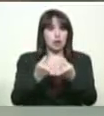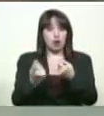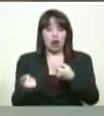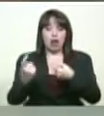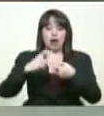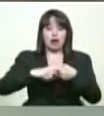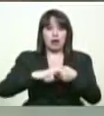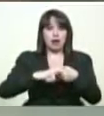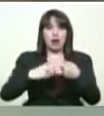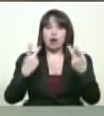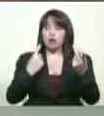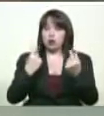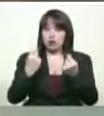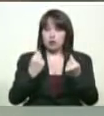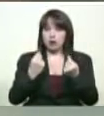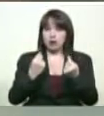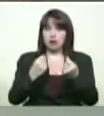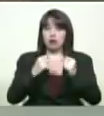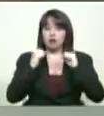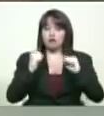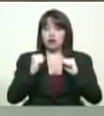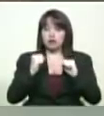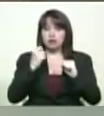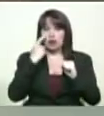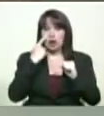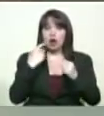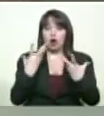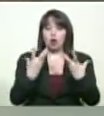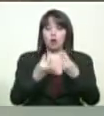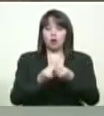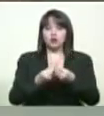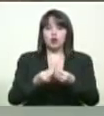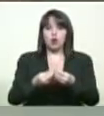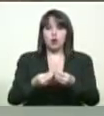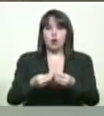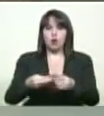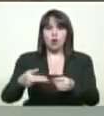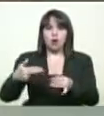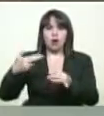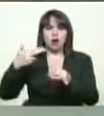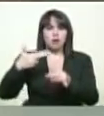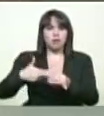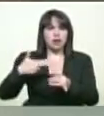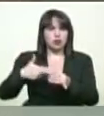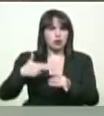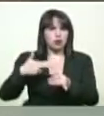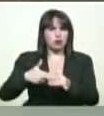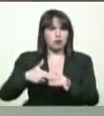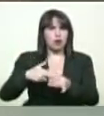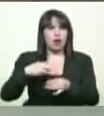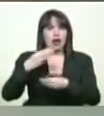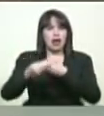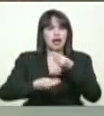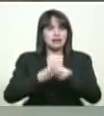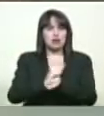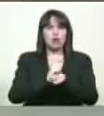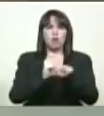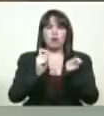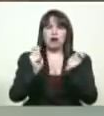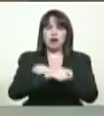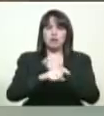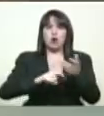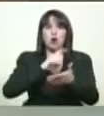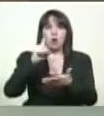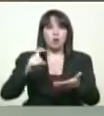soberano con el petró para hacer una reconversión económica completa